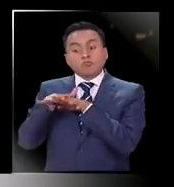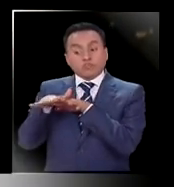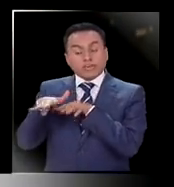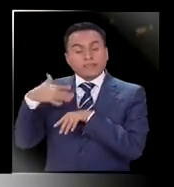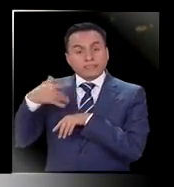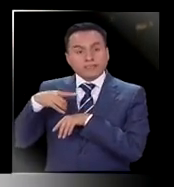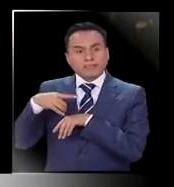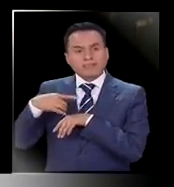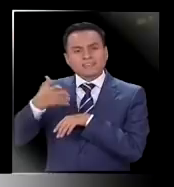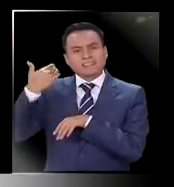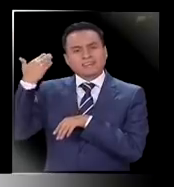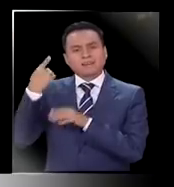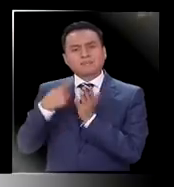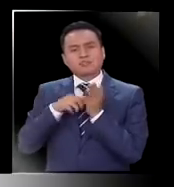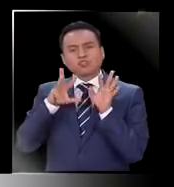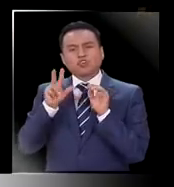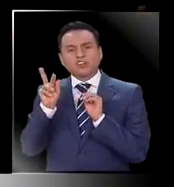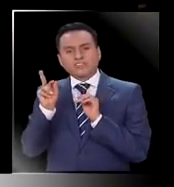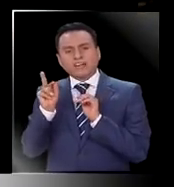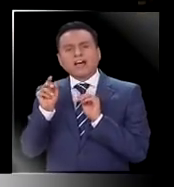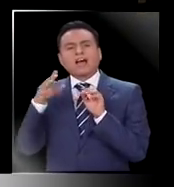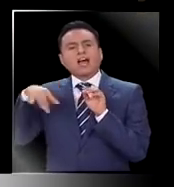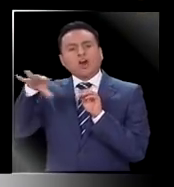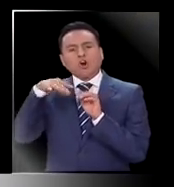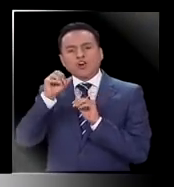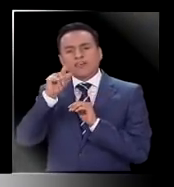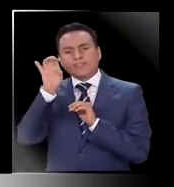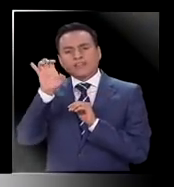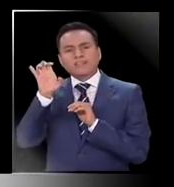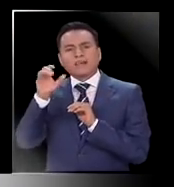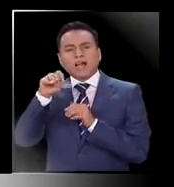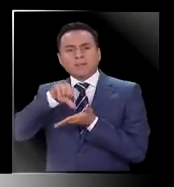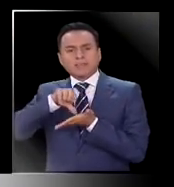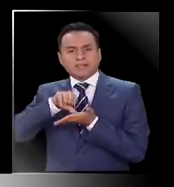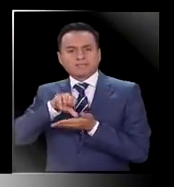influyentes durante la década de los 80 en la zona oriente de la capital.